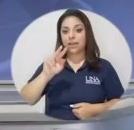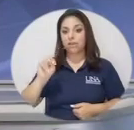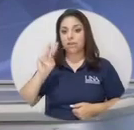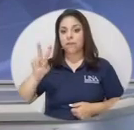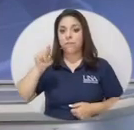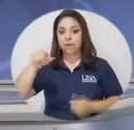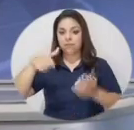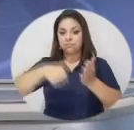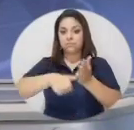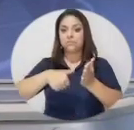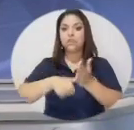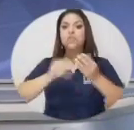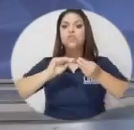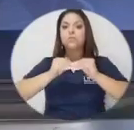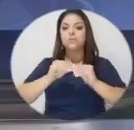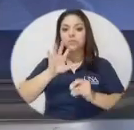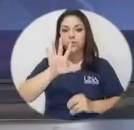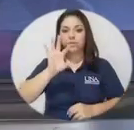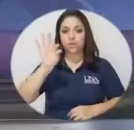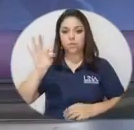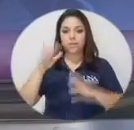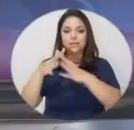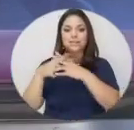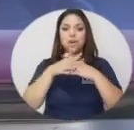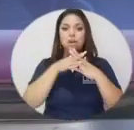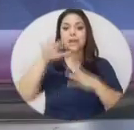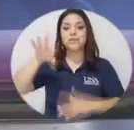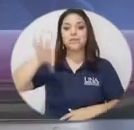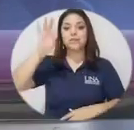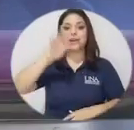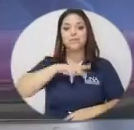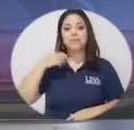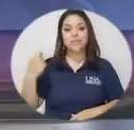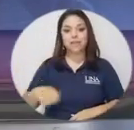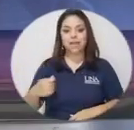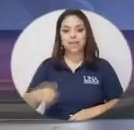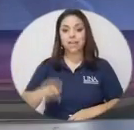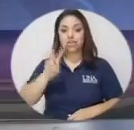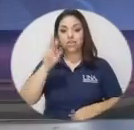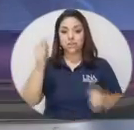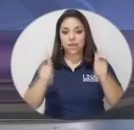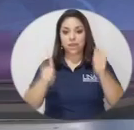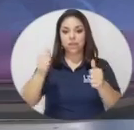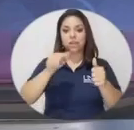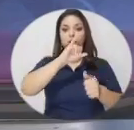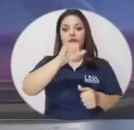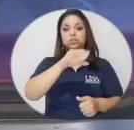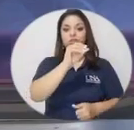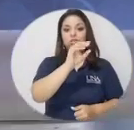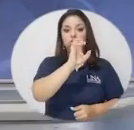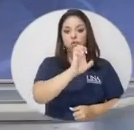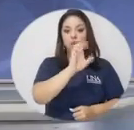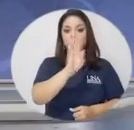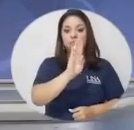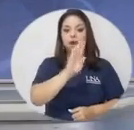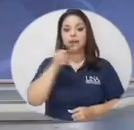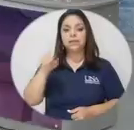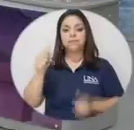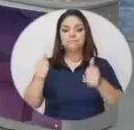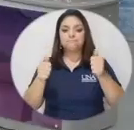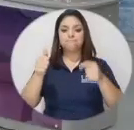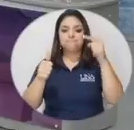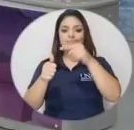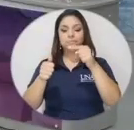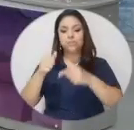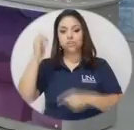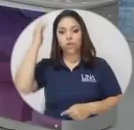será la elección número 59 en los Estados Unidos para elegir presidente entre los dos candidatos, Joe Biden y Donald Trump.